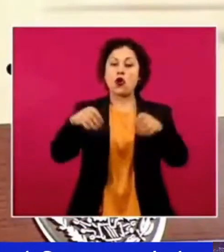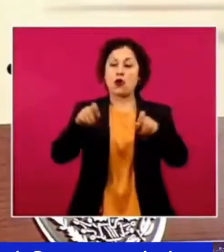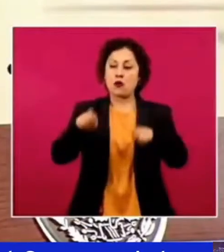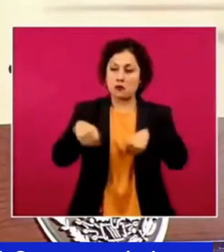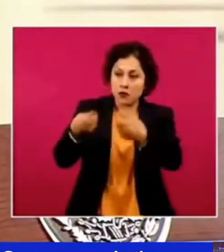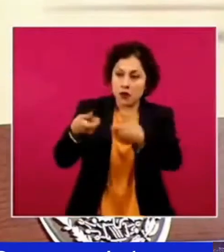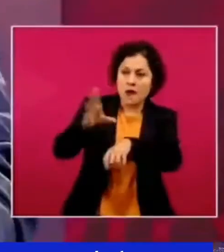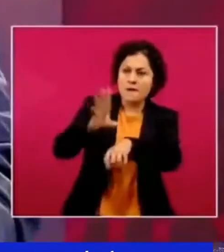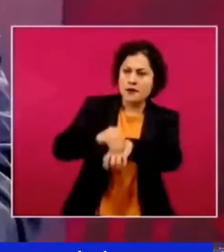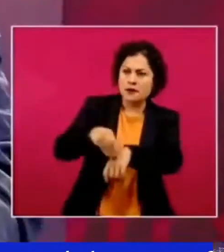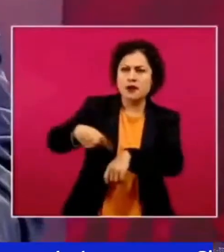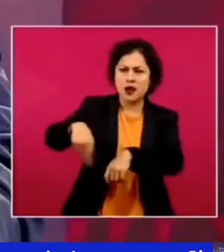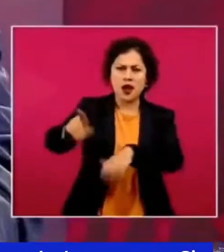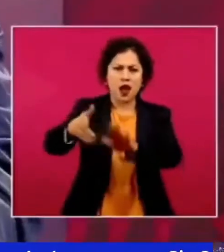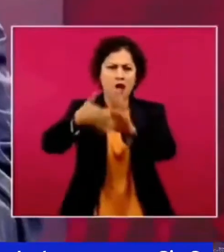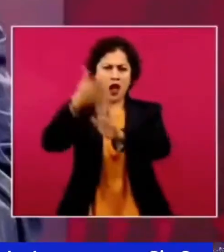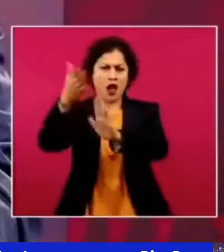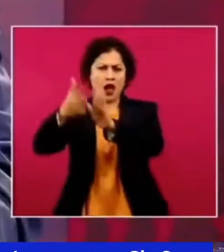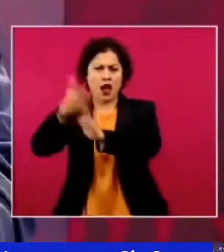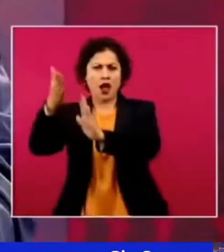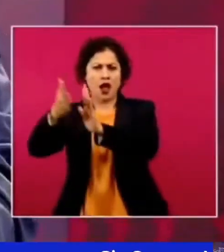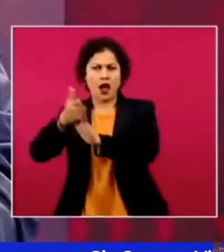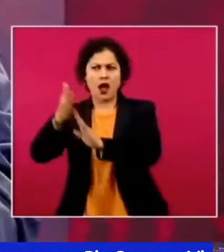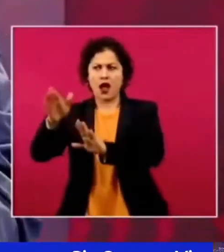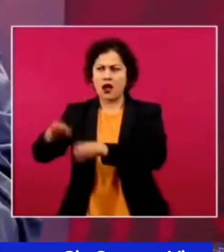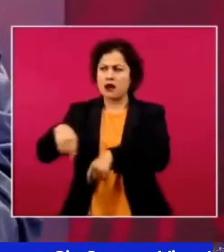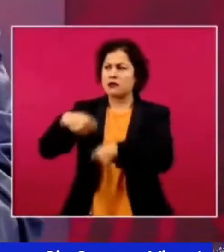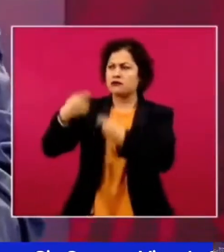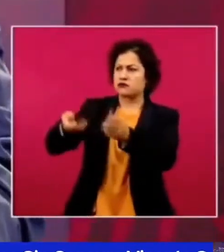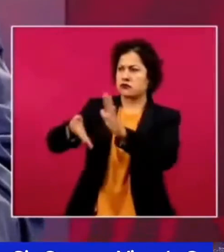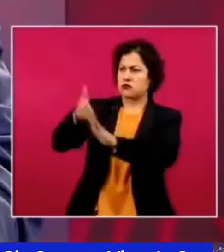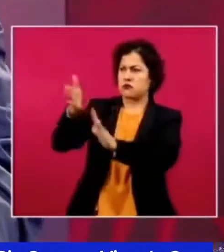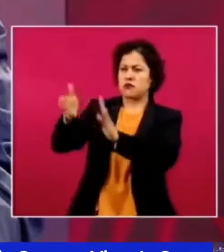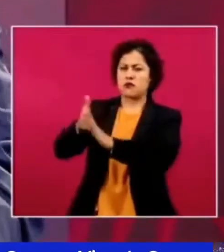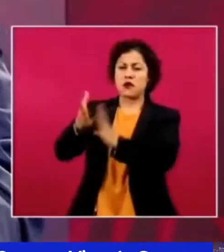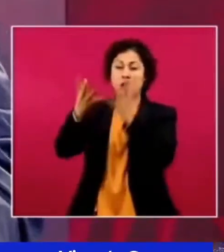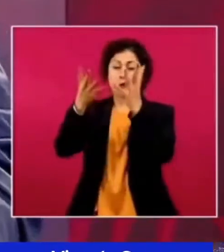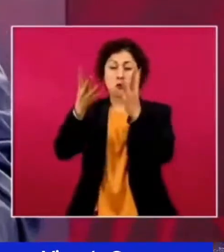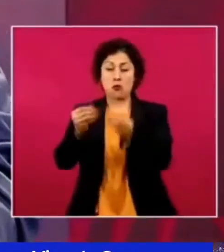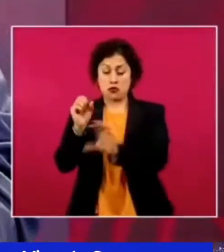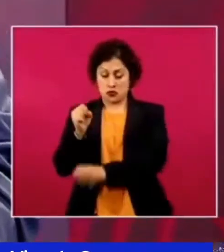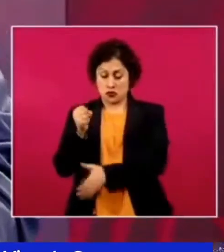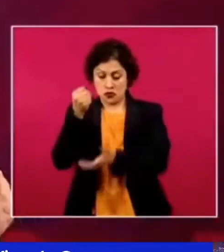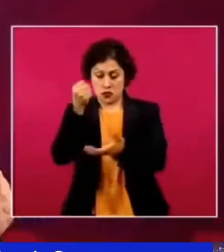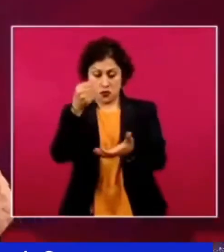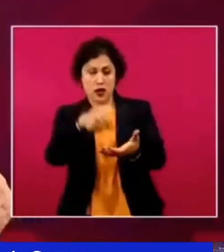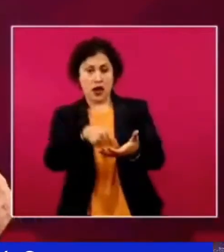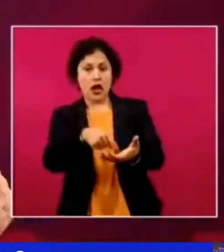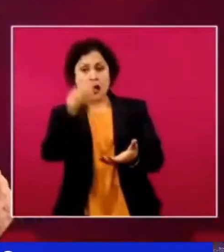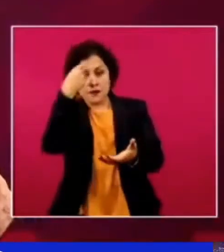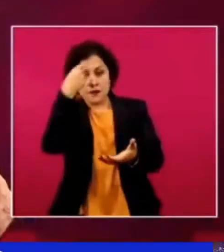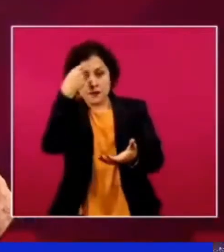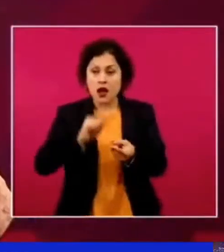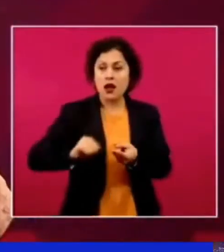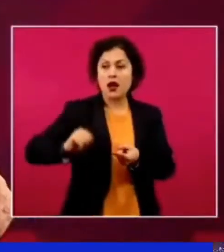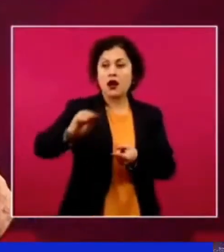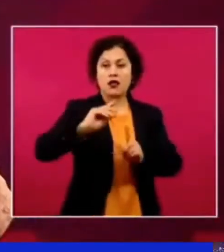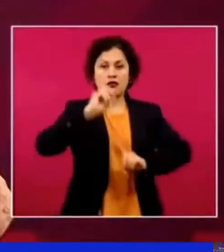el presupuesto para deporte, para cultura y